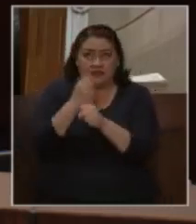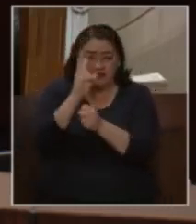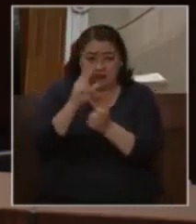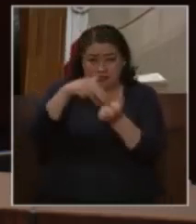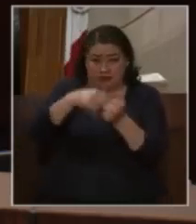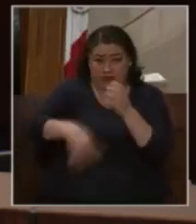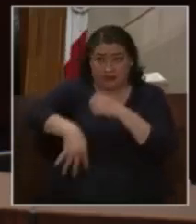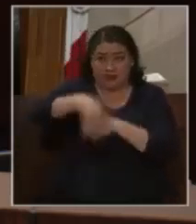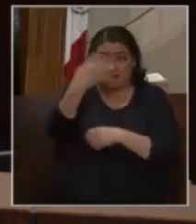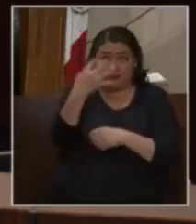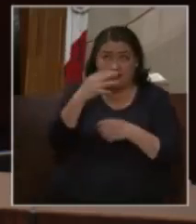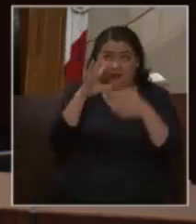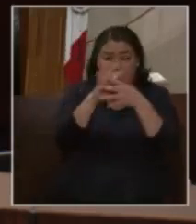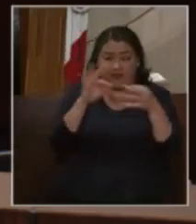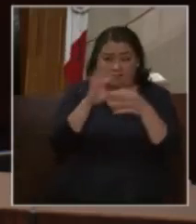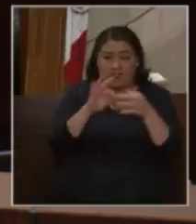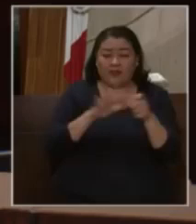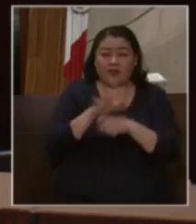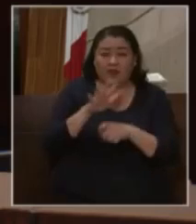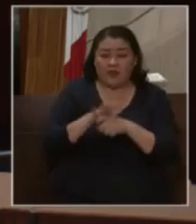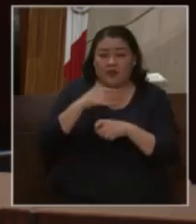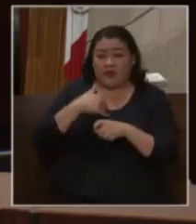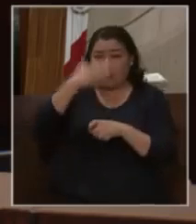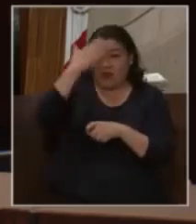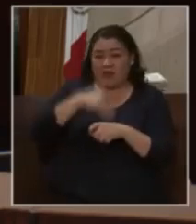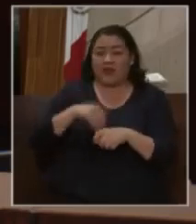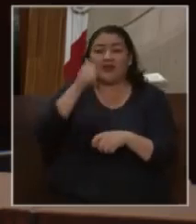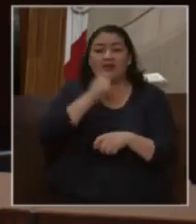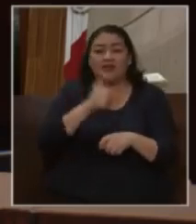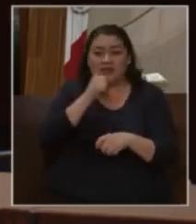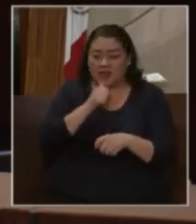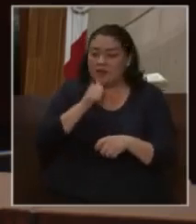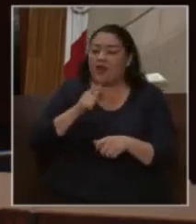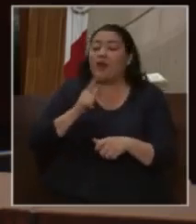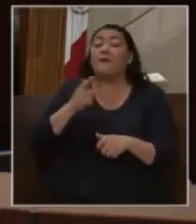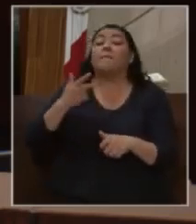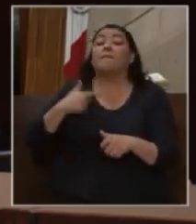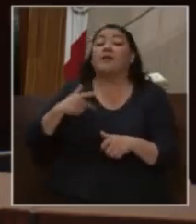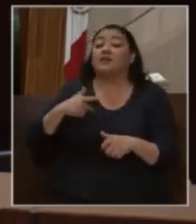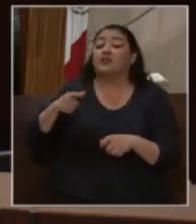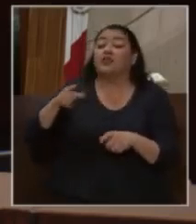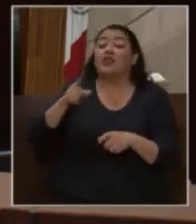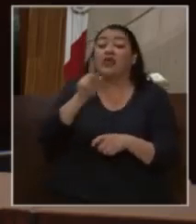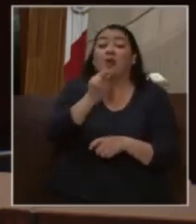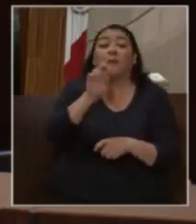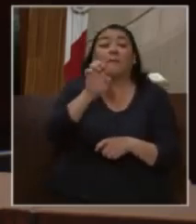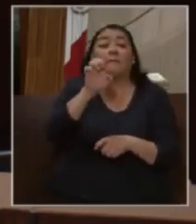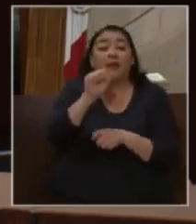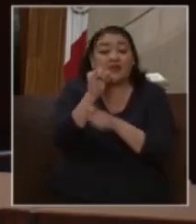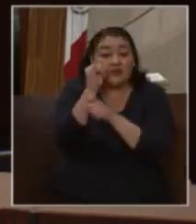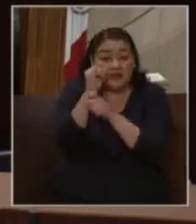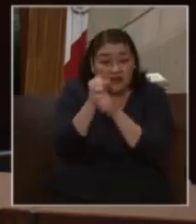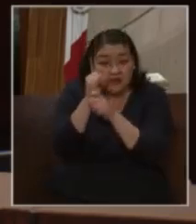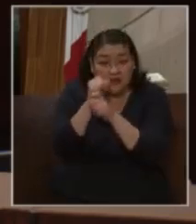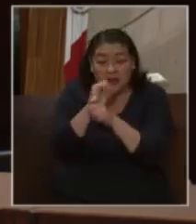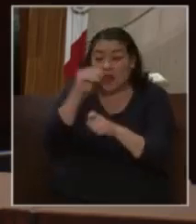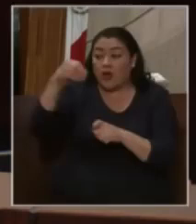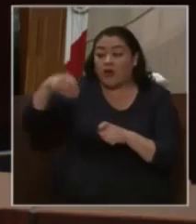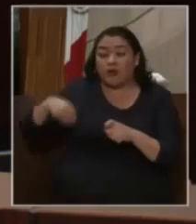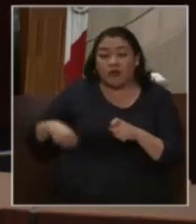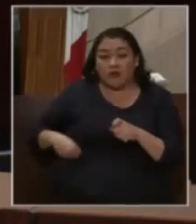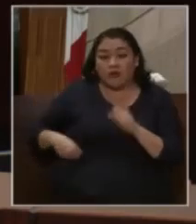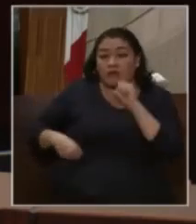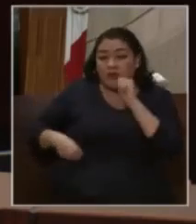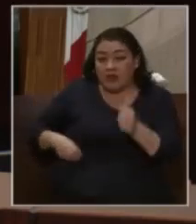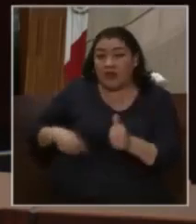que la presunción de inocencia es aplicable al procedimiento administrativo sancionador con matices o modulaciones. Cito una